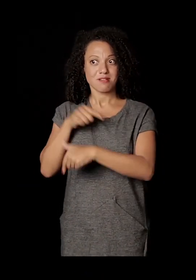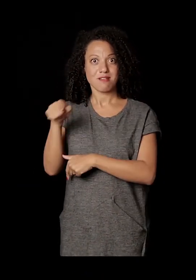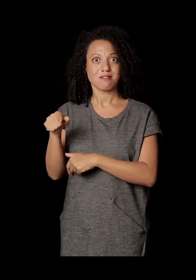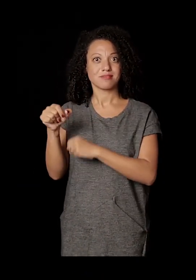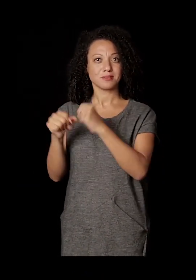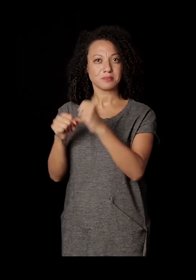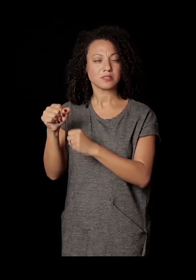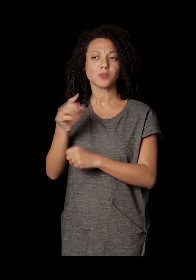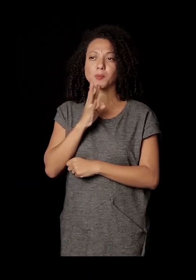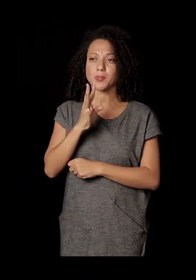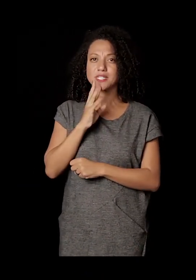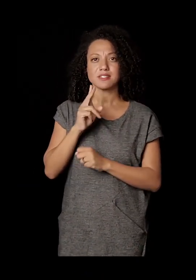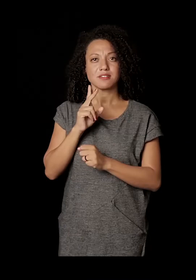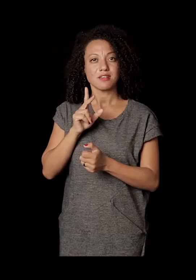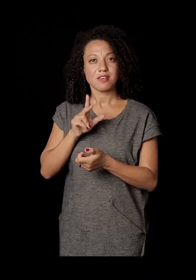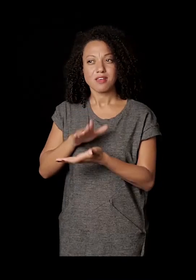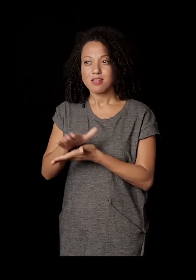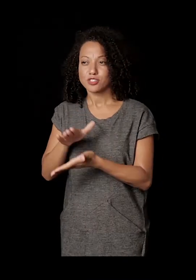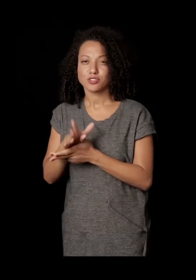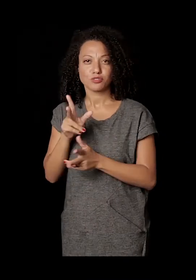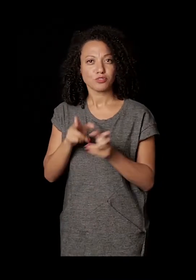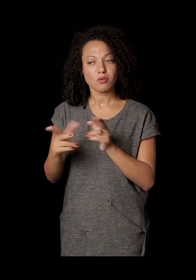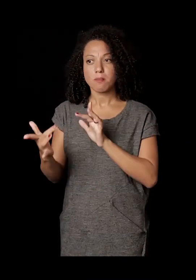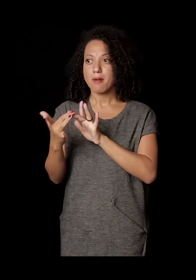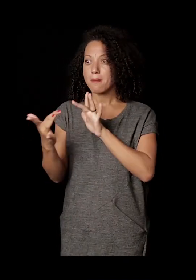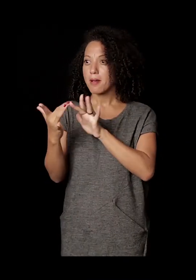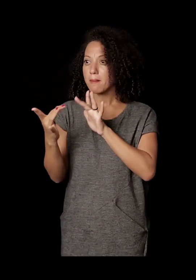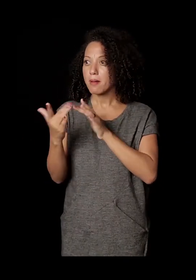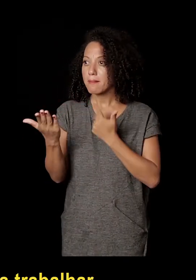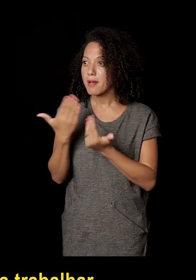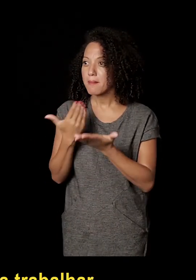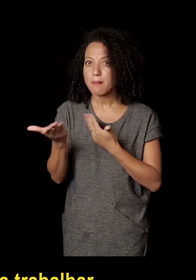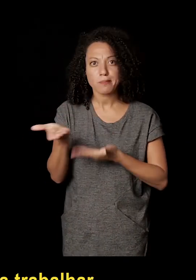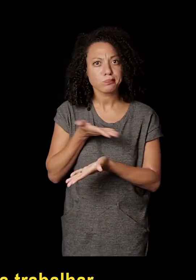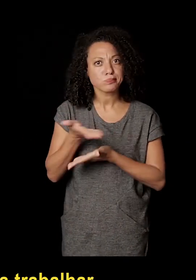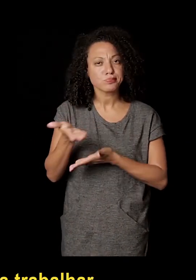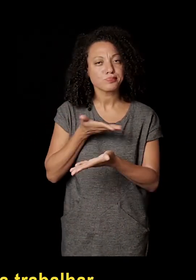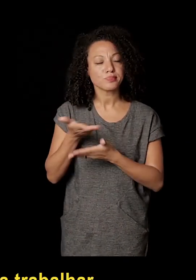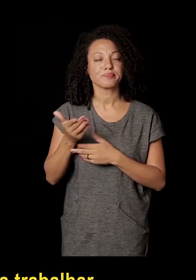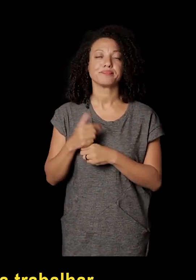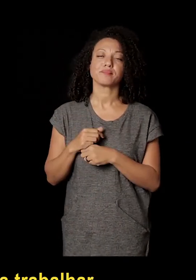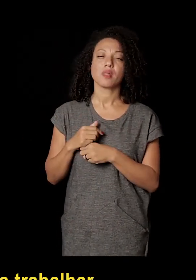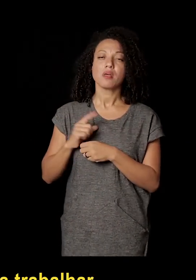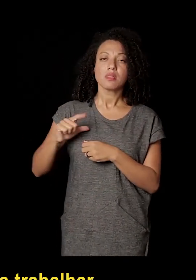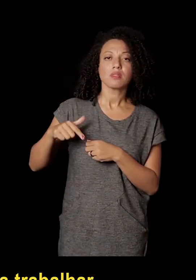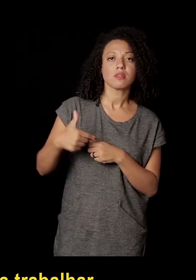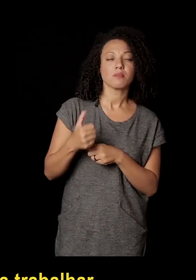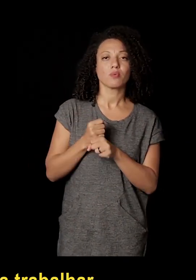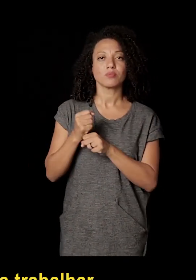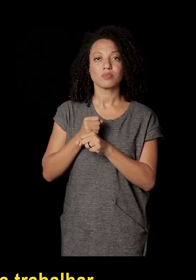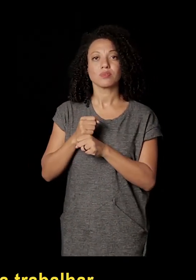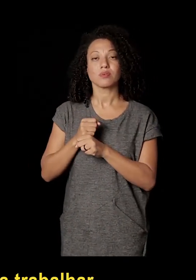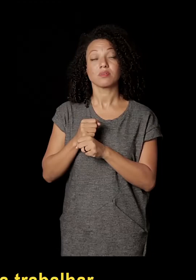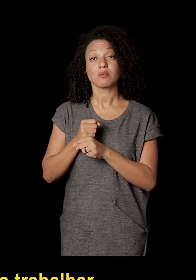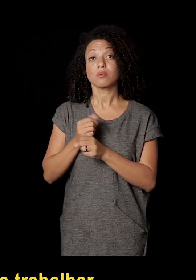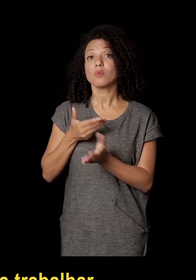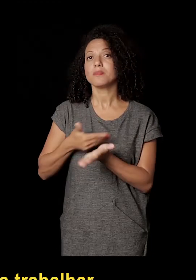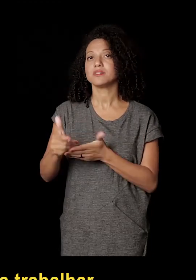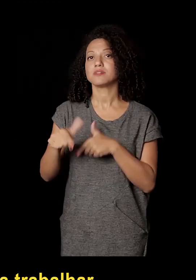los editores, empecé a trabajar de esa manera, me conecté, después de unos años comencé a trabajar con la